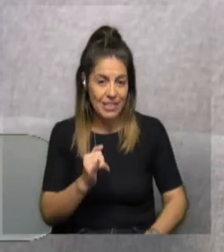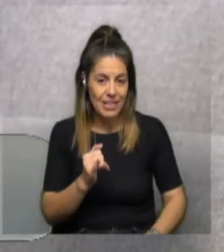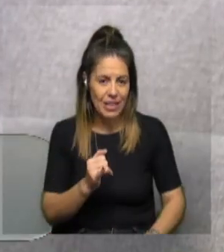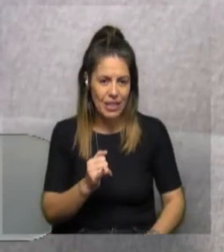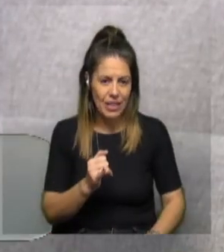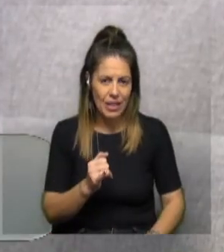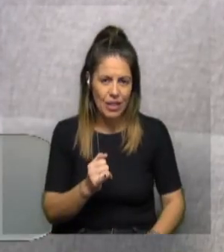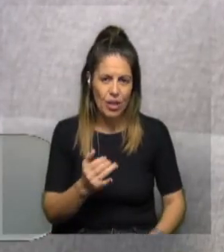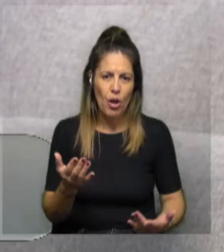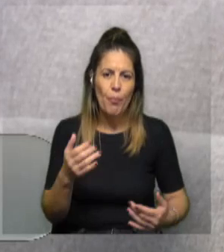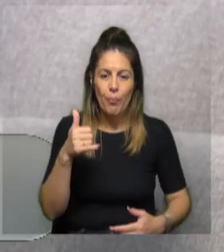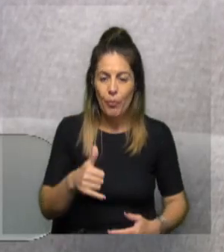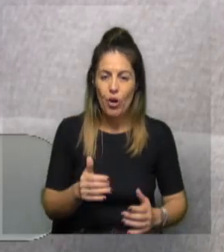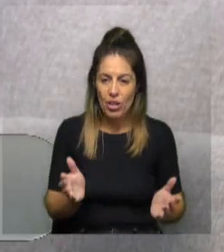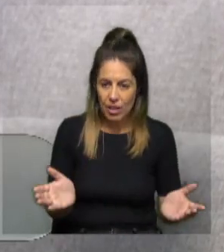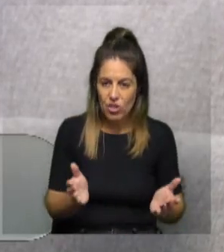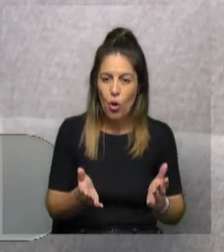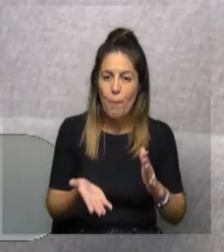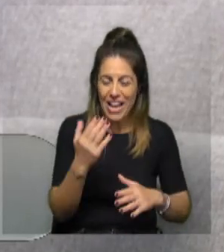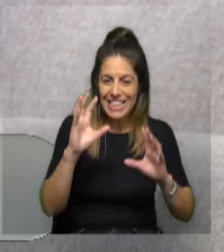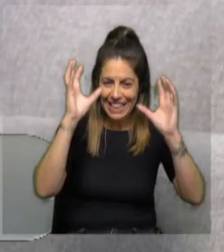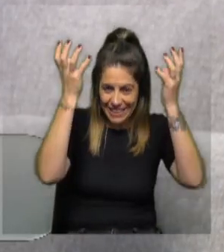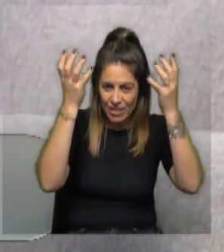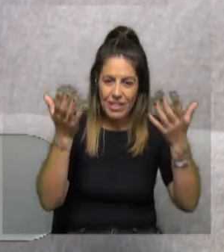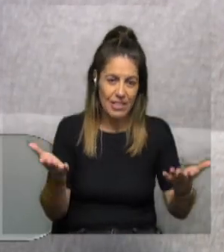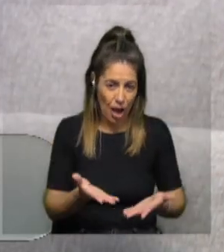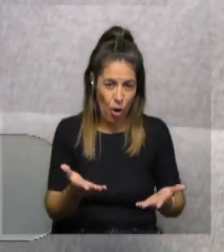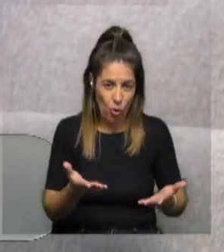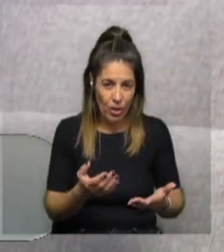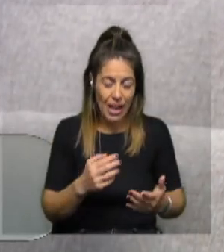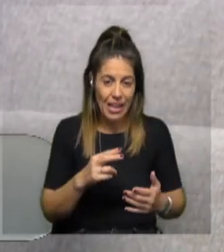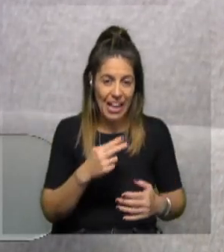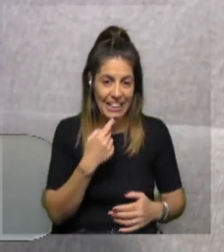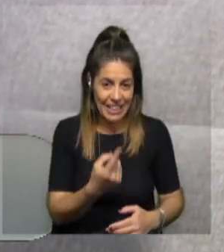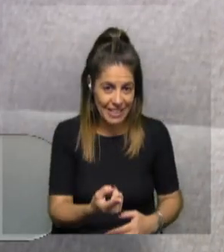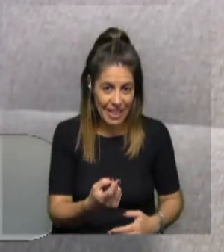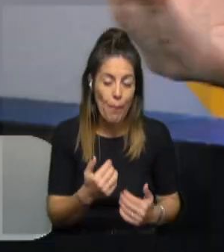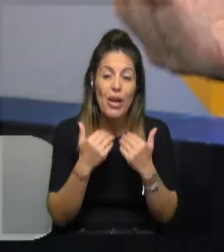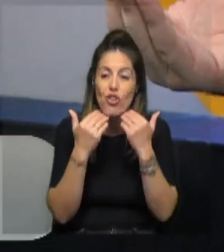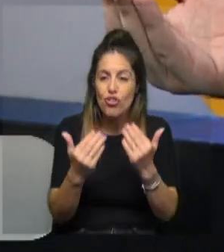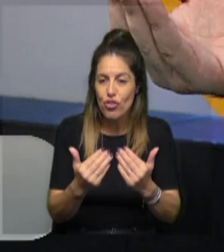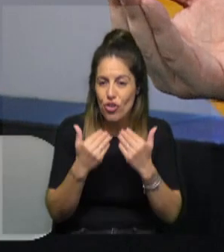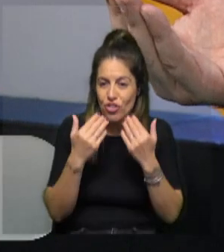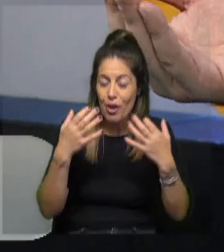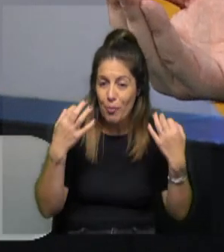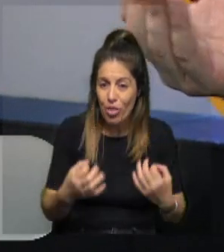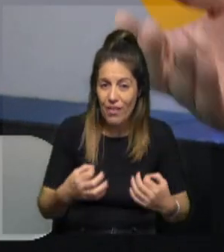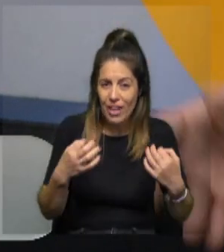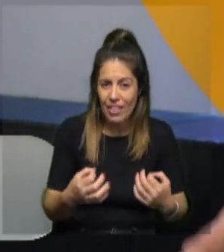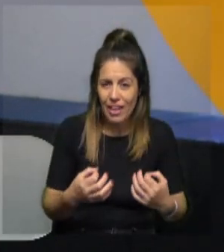Por ahora, lo que son más propensas son las que te repetía, pero no sabemos realmente